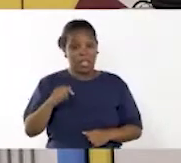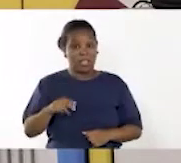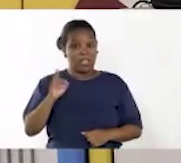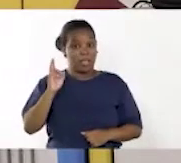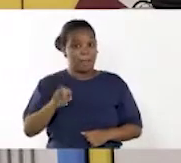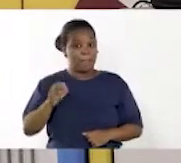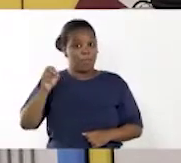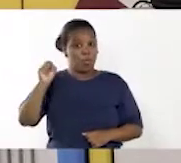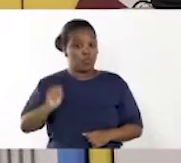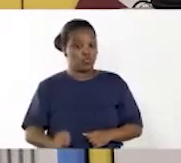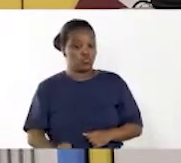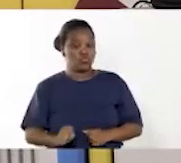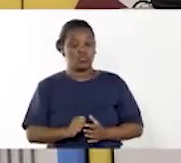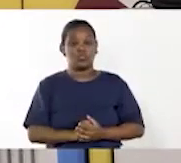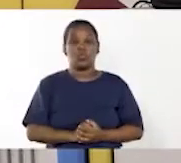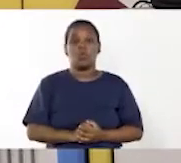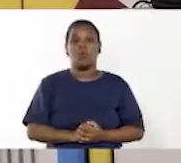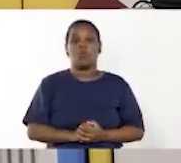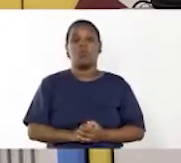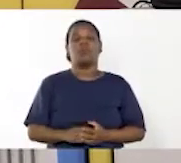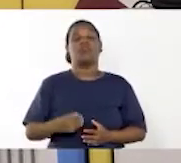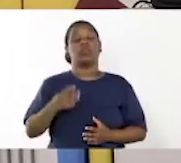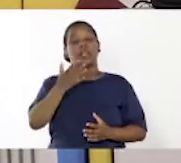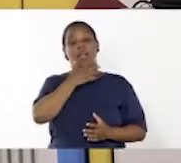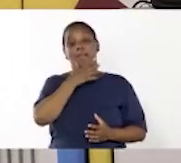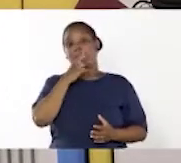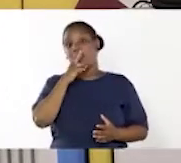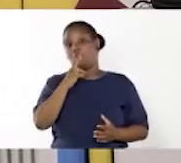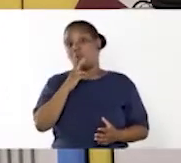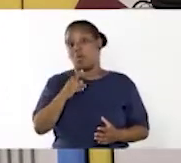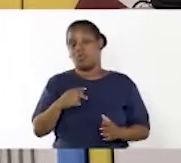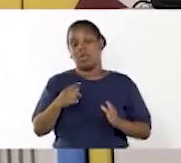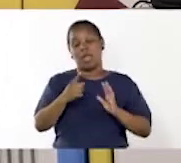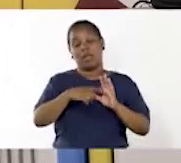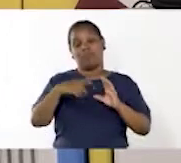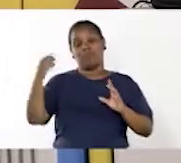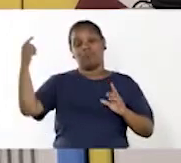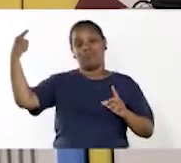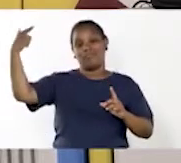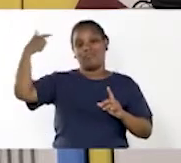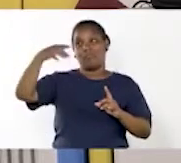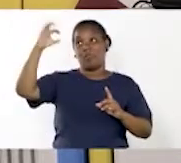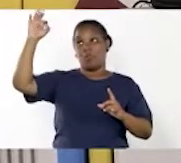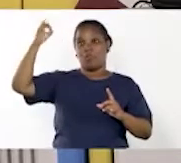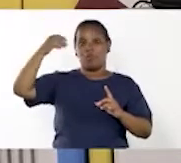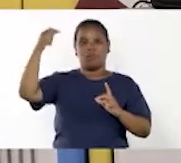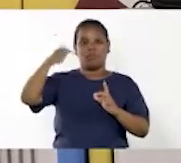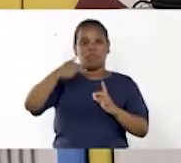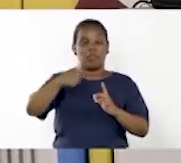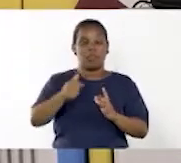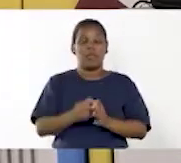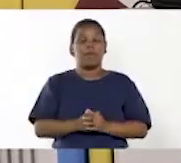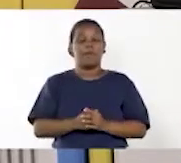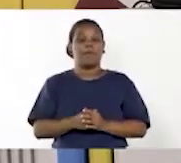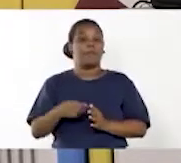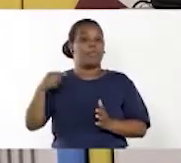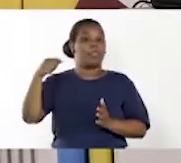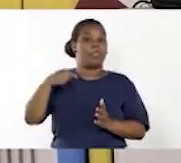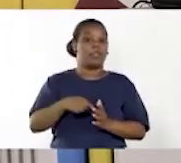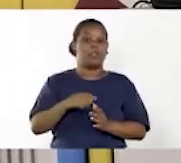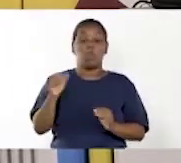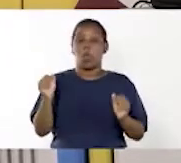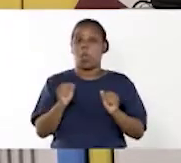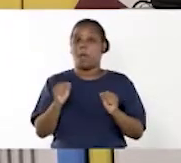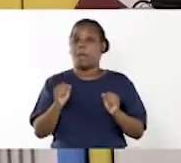y eso responde a las características de la incidencia de los rayos solares. Hablamos en el Ecuador cómo inciden los rayos solares directamente. No, en los